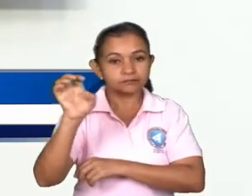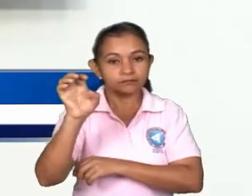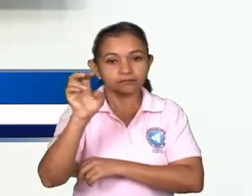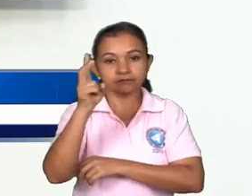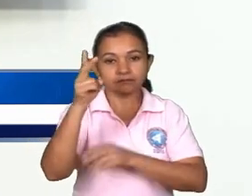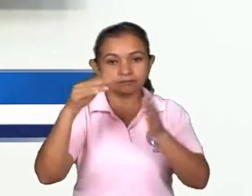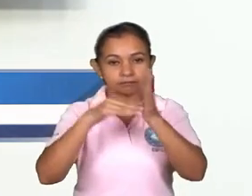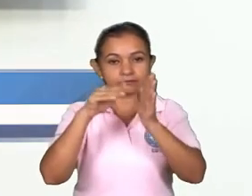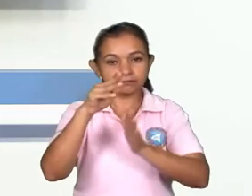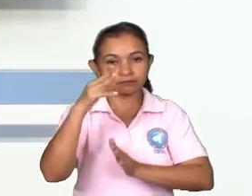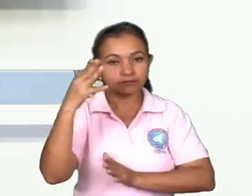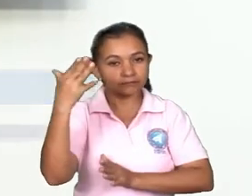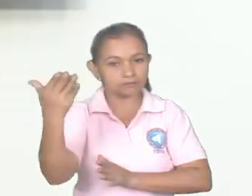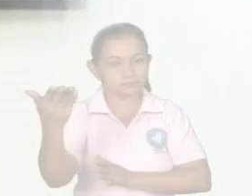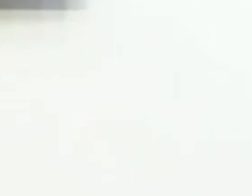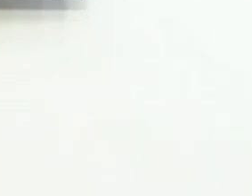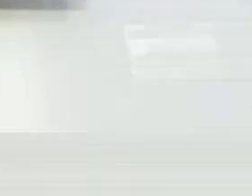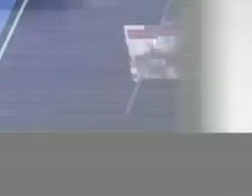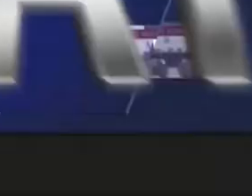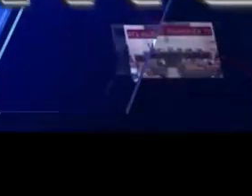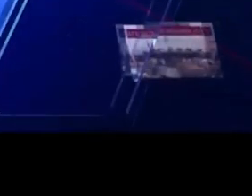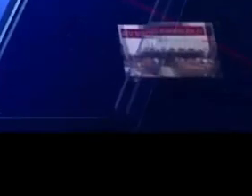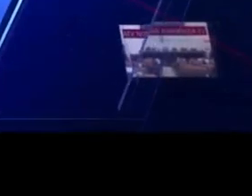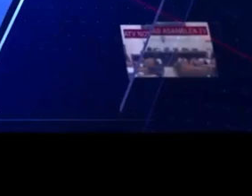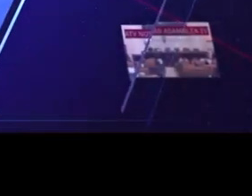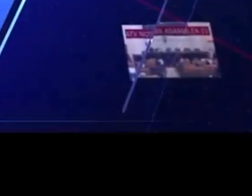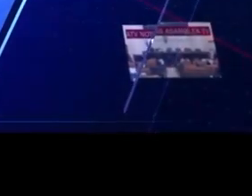año 2019.